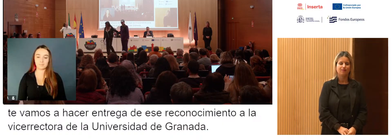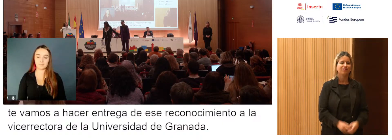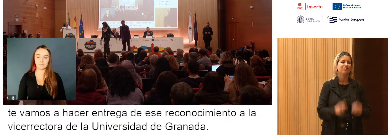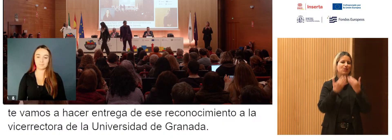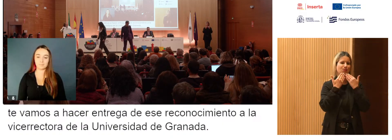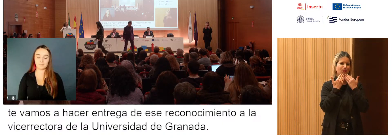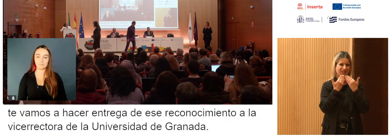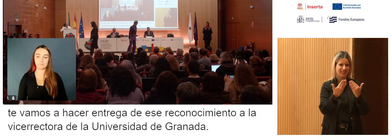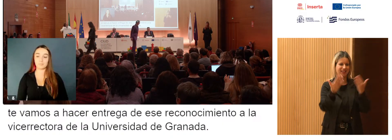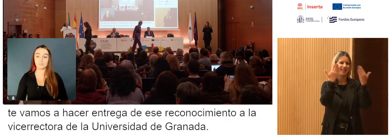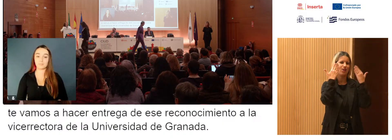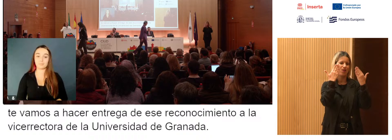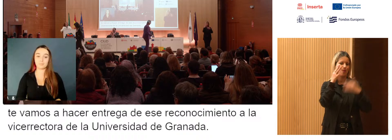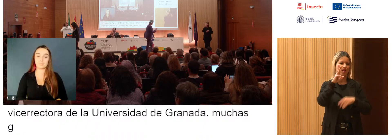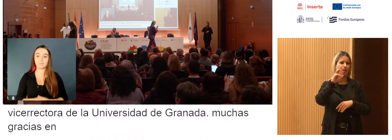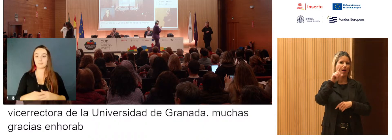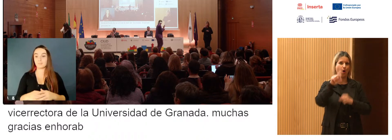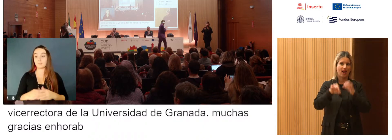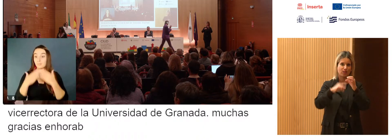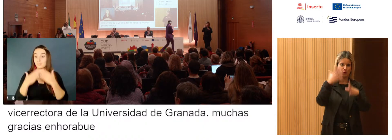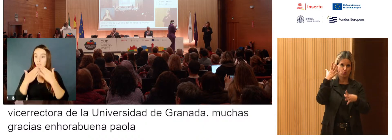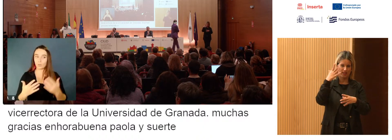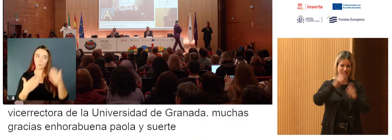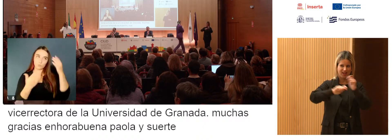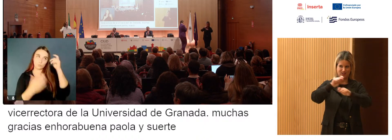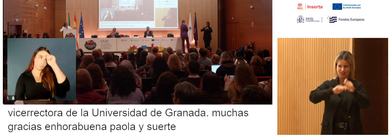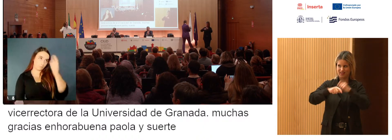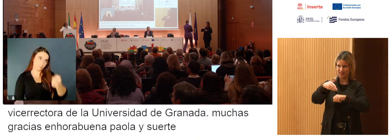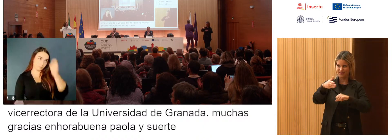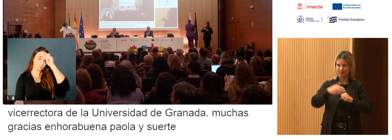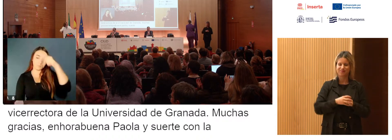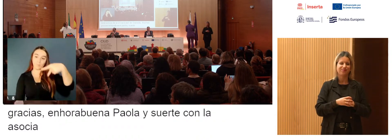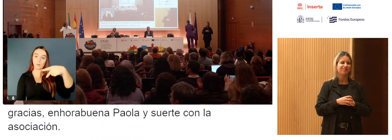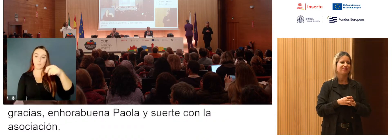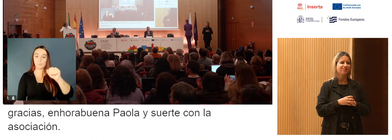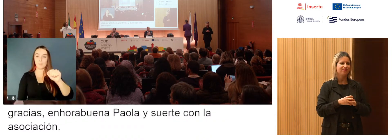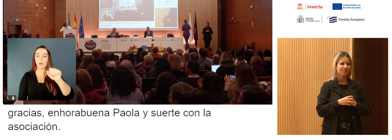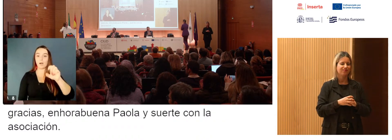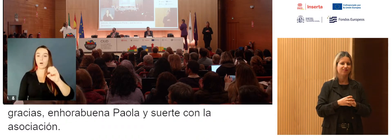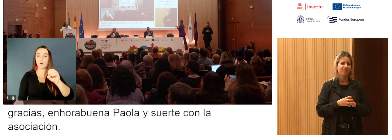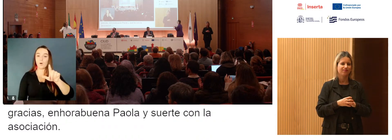Muchas gracias, enhorabuena, Paola, y suerte con la asociación.